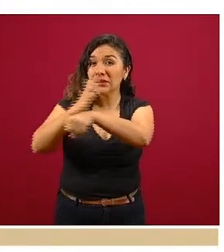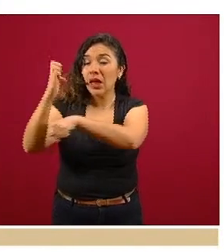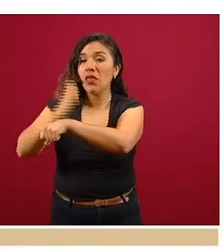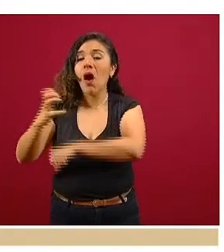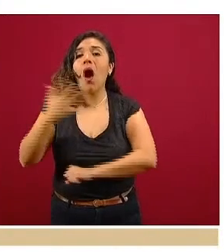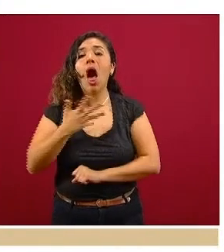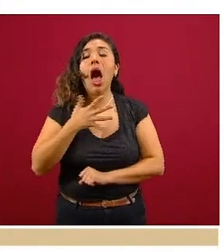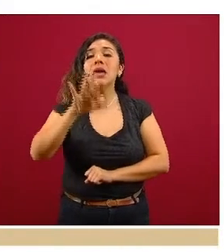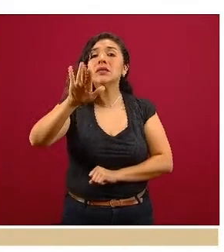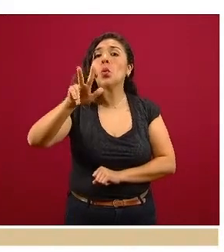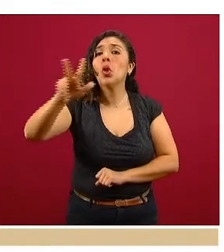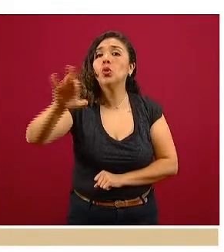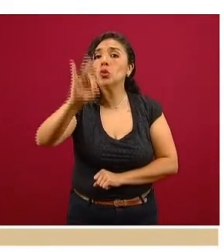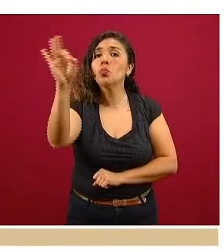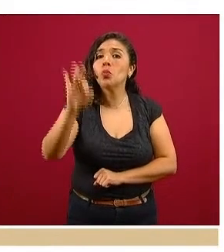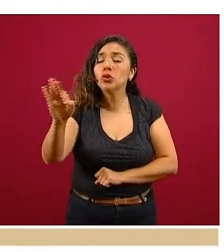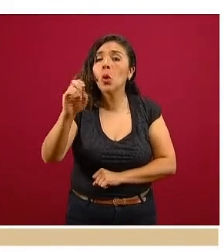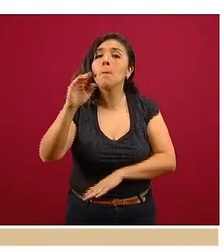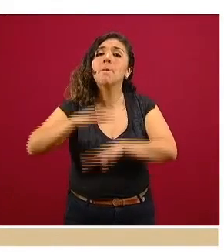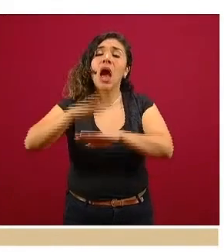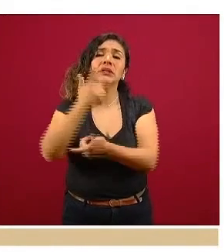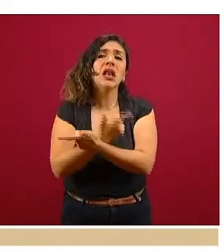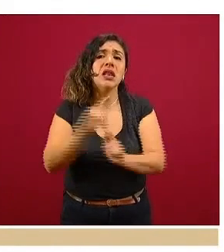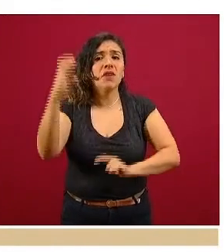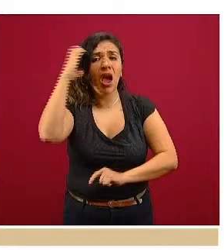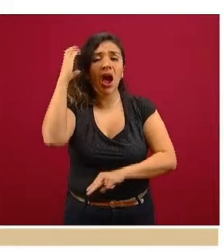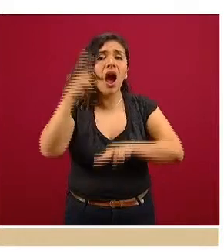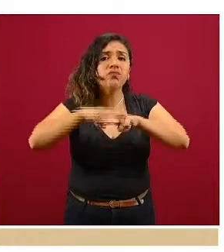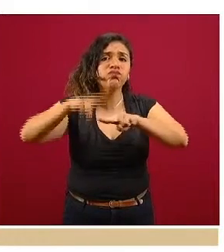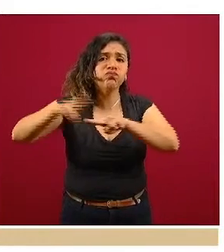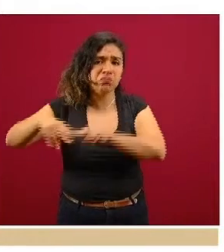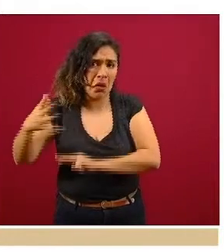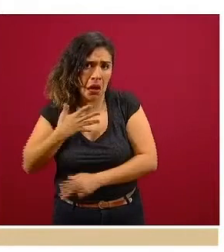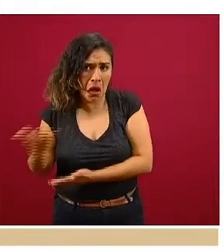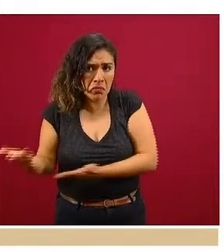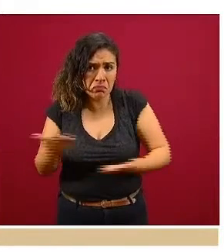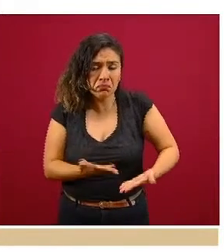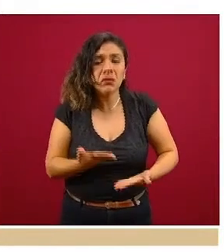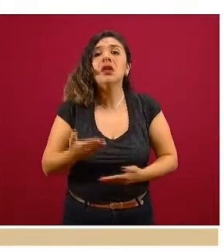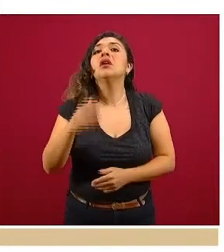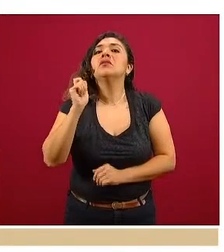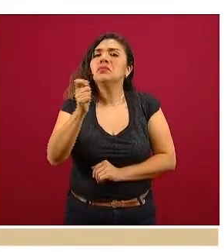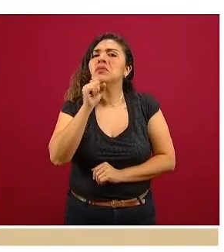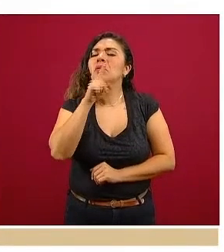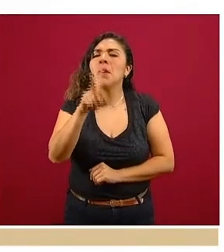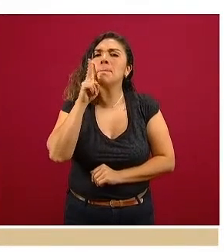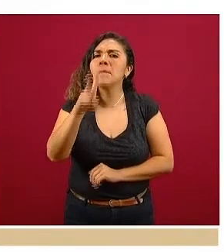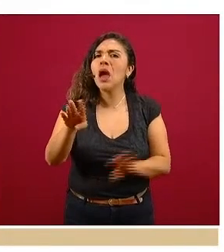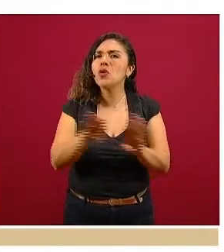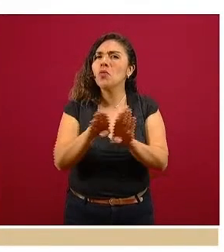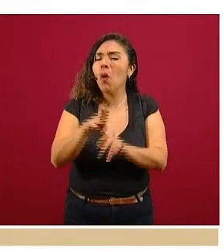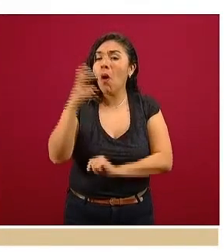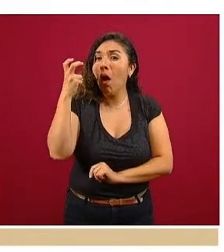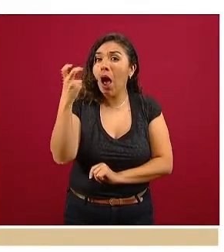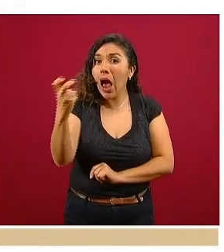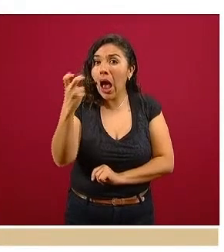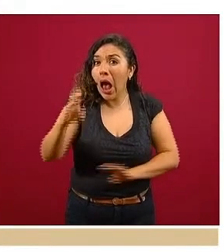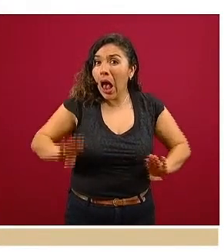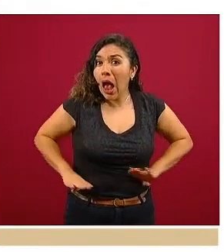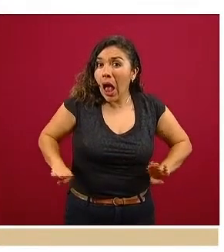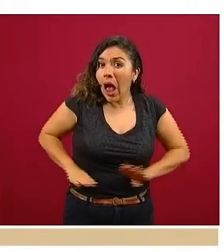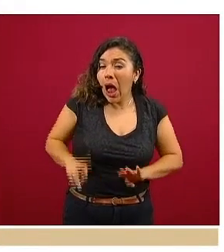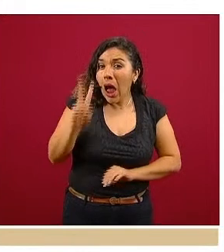tienen 58% o más de disponibilidad en este tipo de camas, y también hemos estado observando cómo este